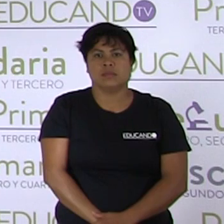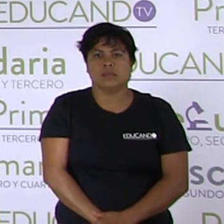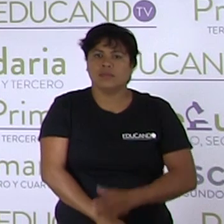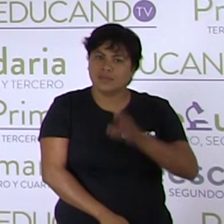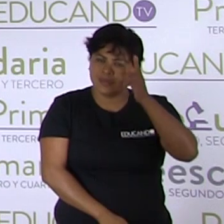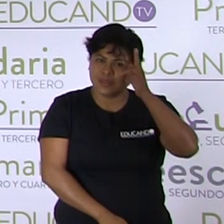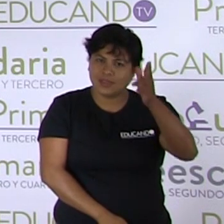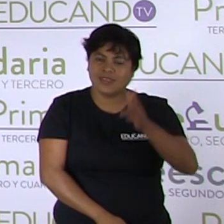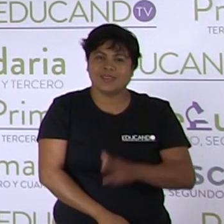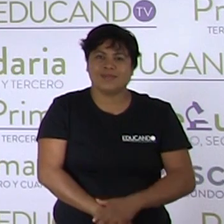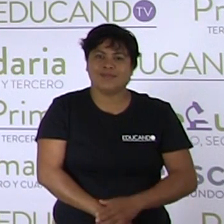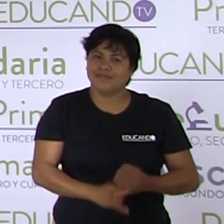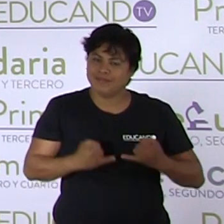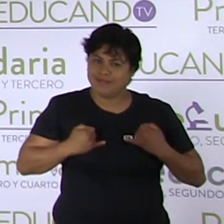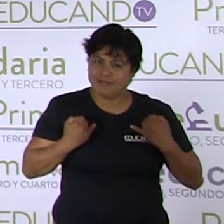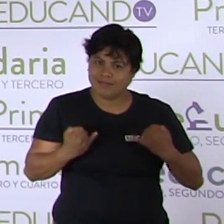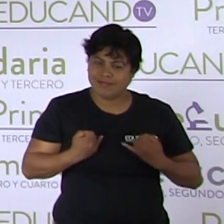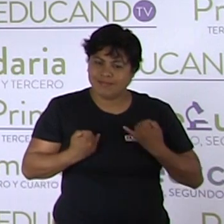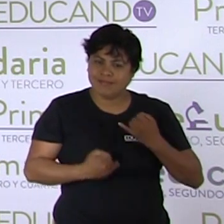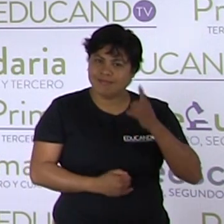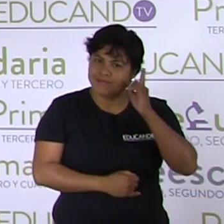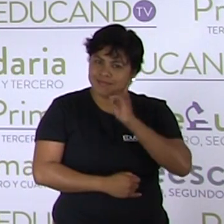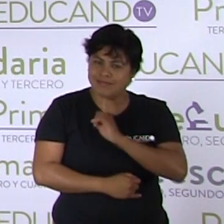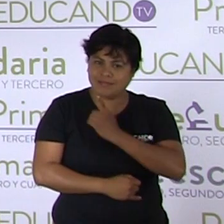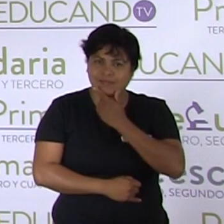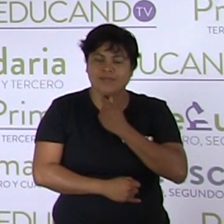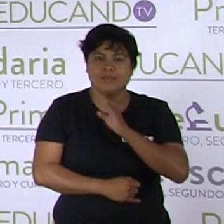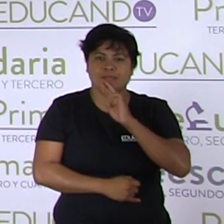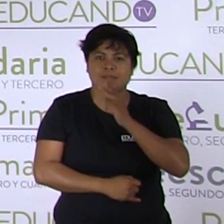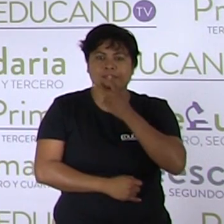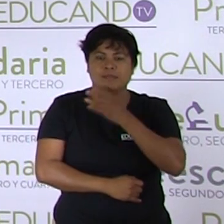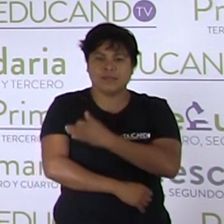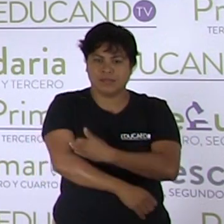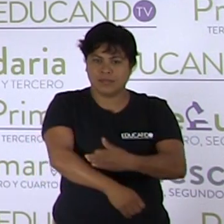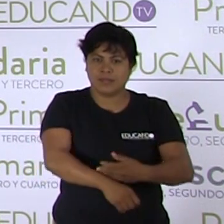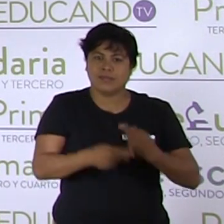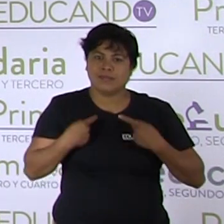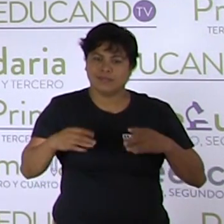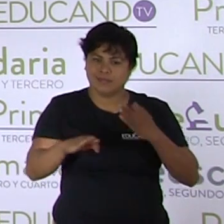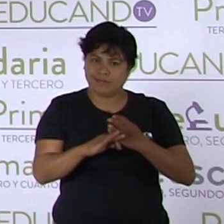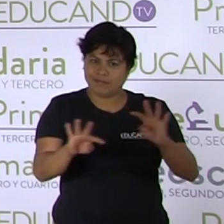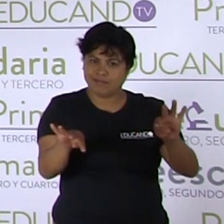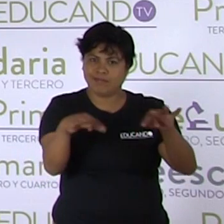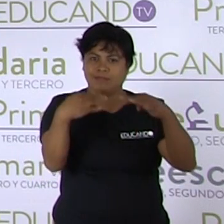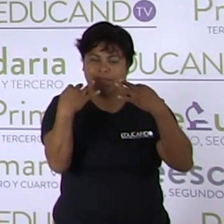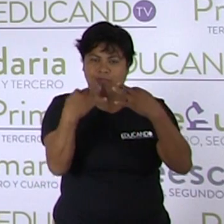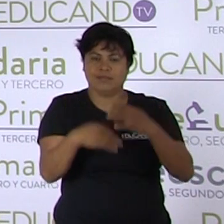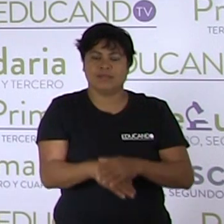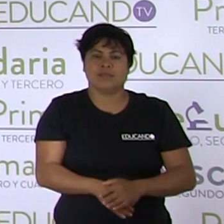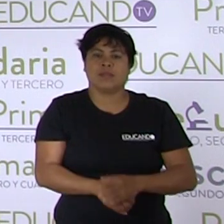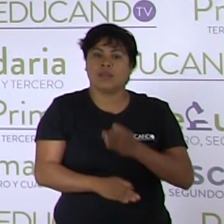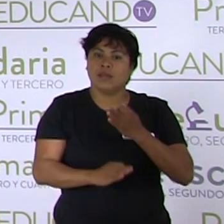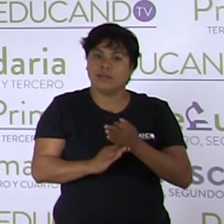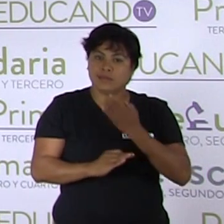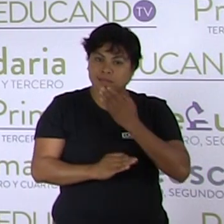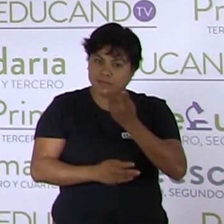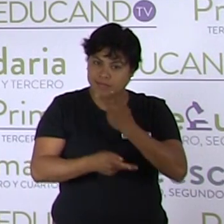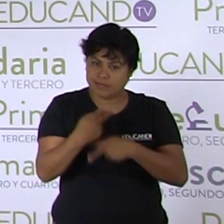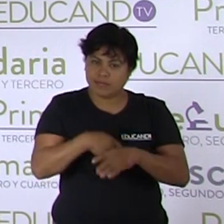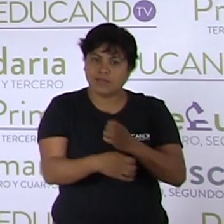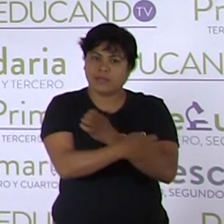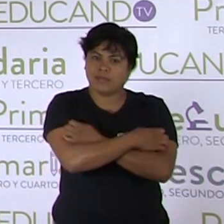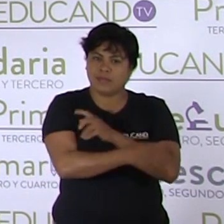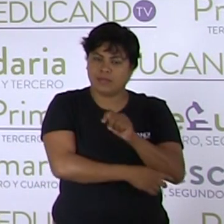Hola, ¿qué tal? Jóvenes, padres de familia y público en general, bienvenidas y bienvenidos a Educando